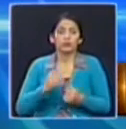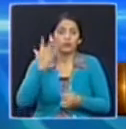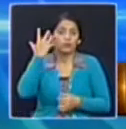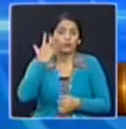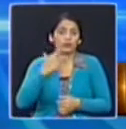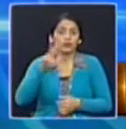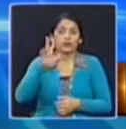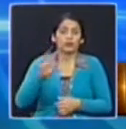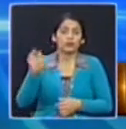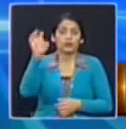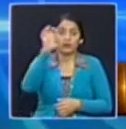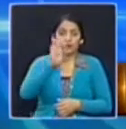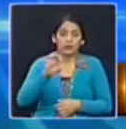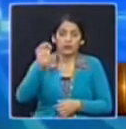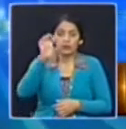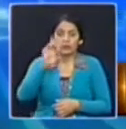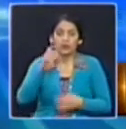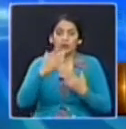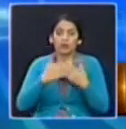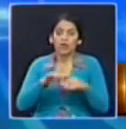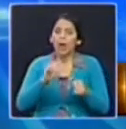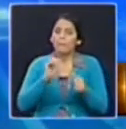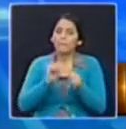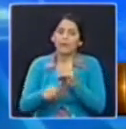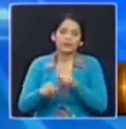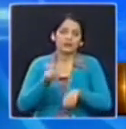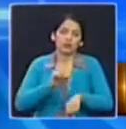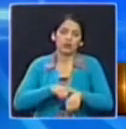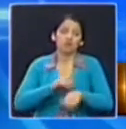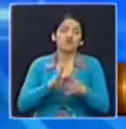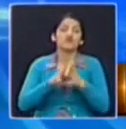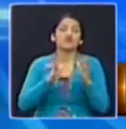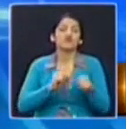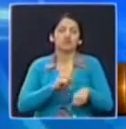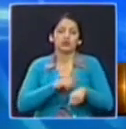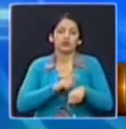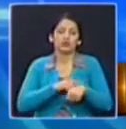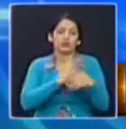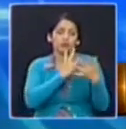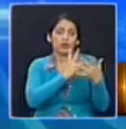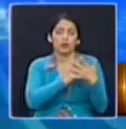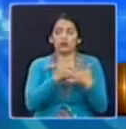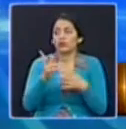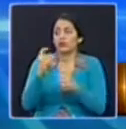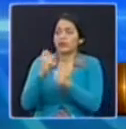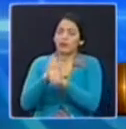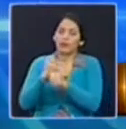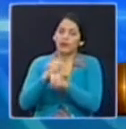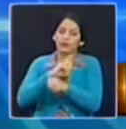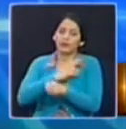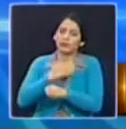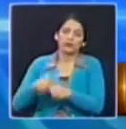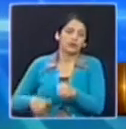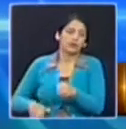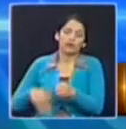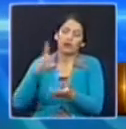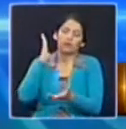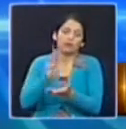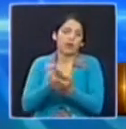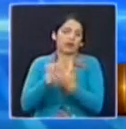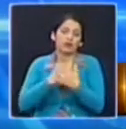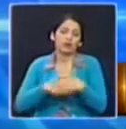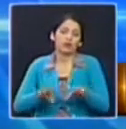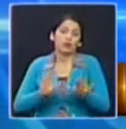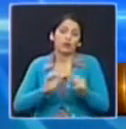que es cuando se declararía la ausencia ya permanente del vicepresidente de la República, por ende ya dejaría de ser vicepresidente. Entonces,